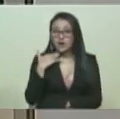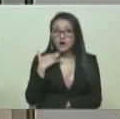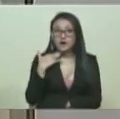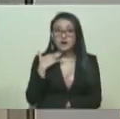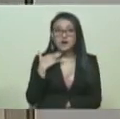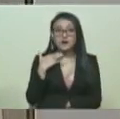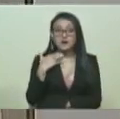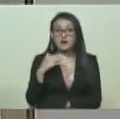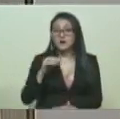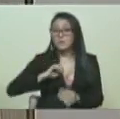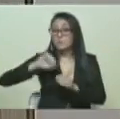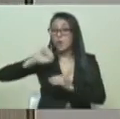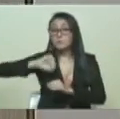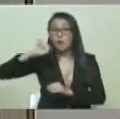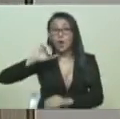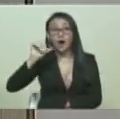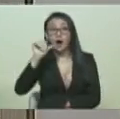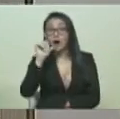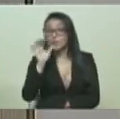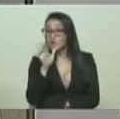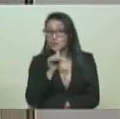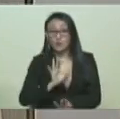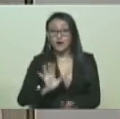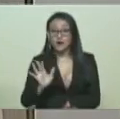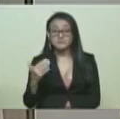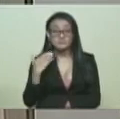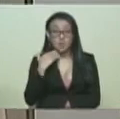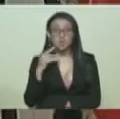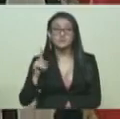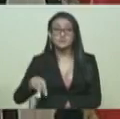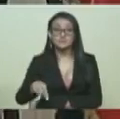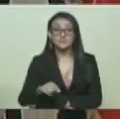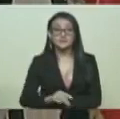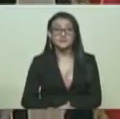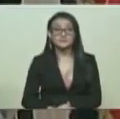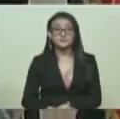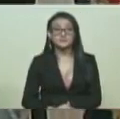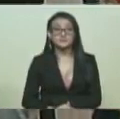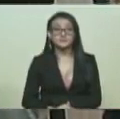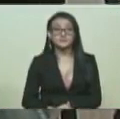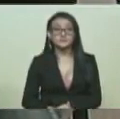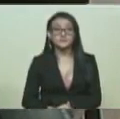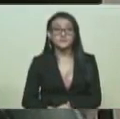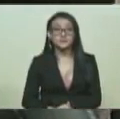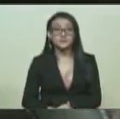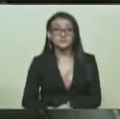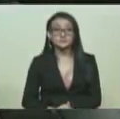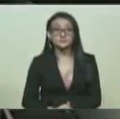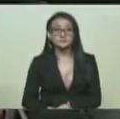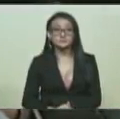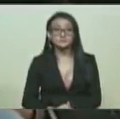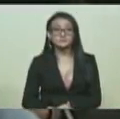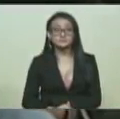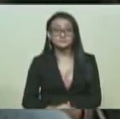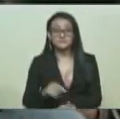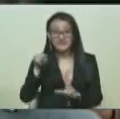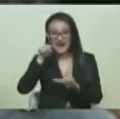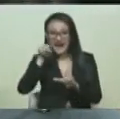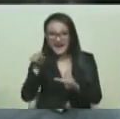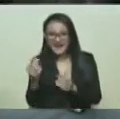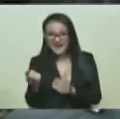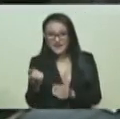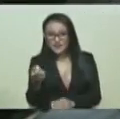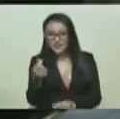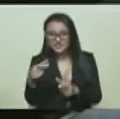de bombeo de agua, etcétera, han sido afectados. Así como también parte de los cajeros electrónicos ya